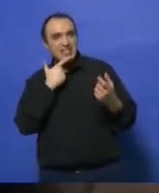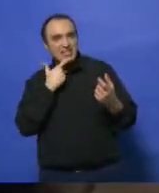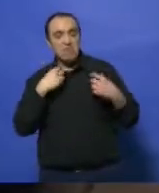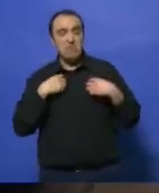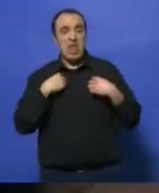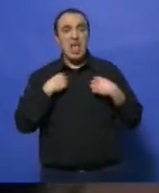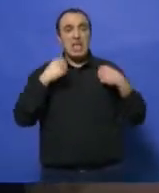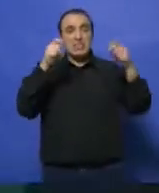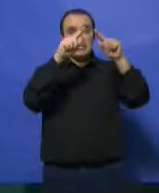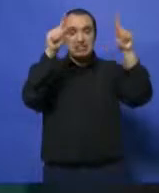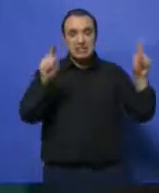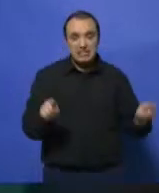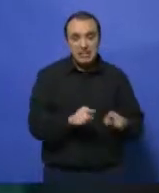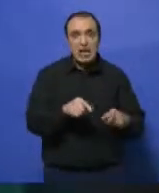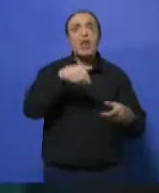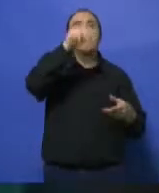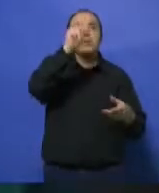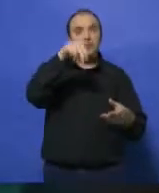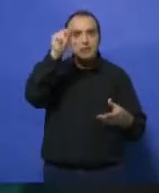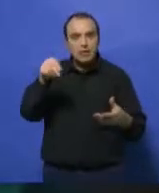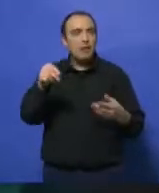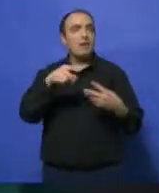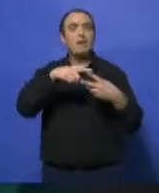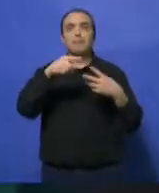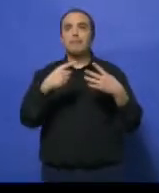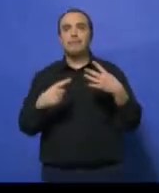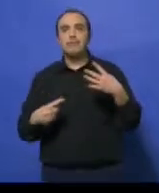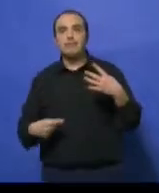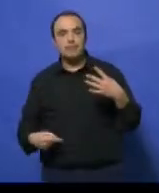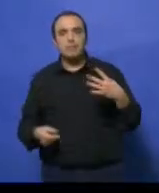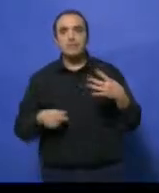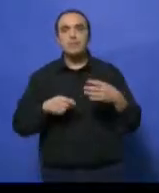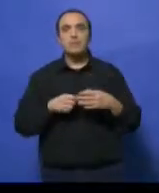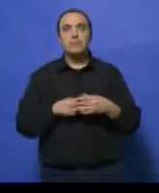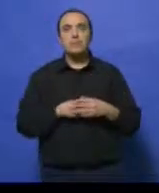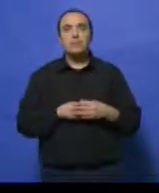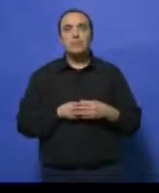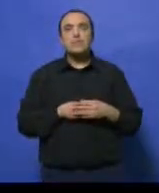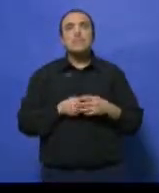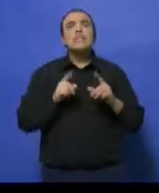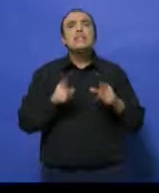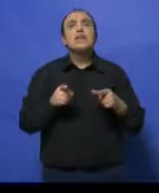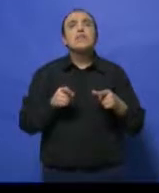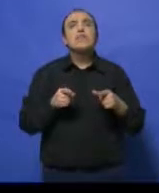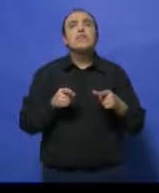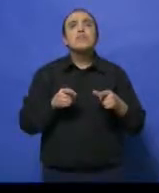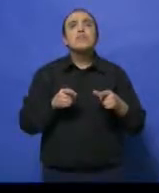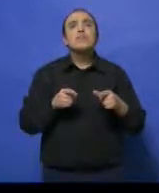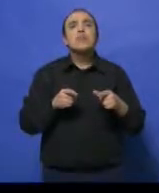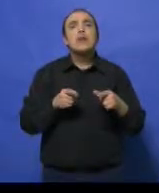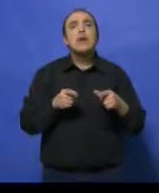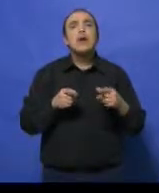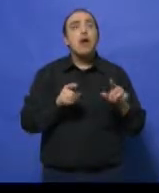artista plástico. Desde pinceles, la paleta de los colores y demás. Hemos habilitado una plataforma de crowdfunding